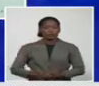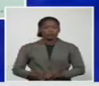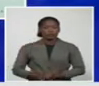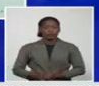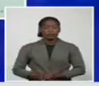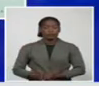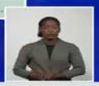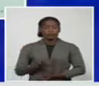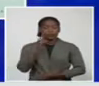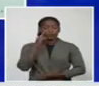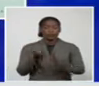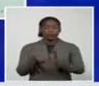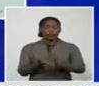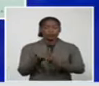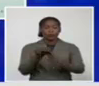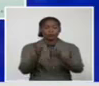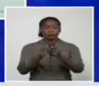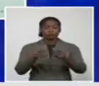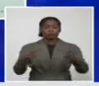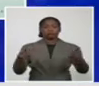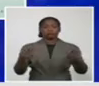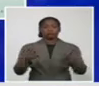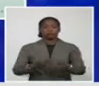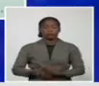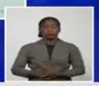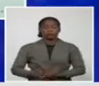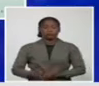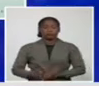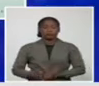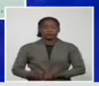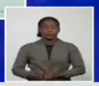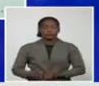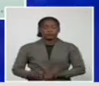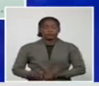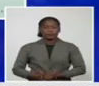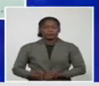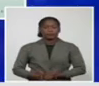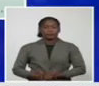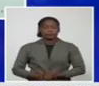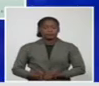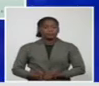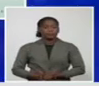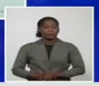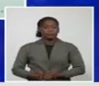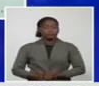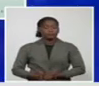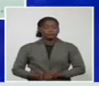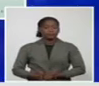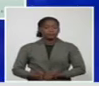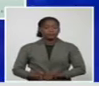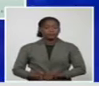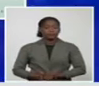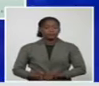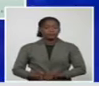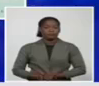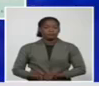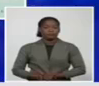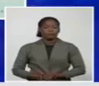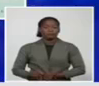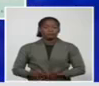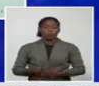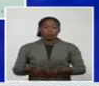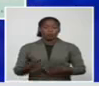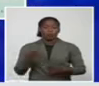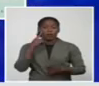que la jornada anterior y también como es que es el